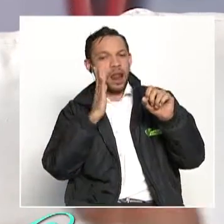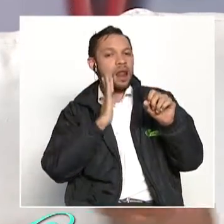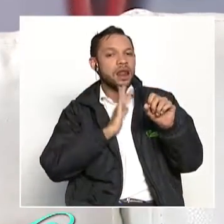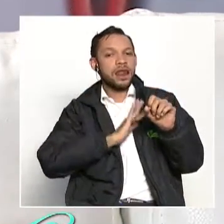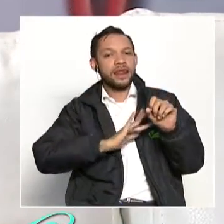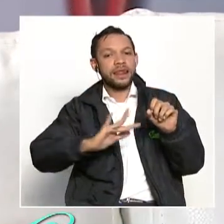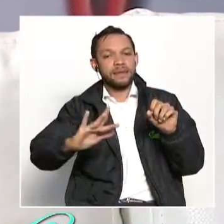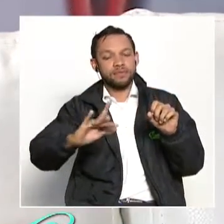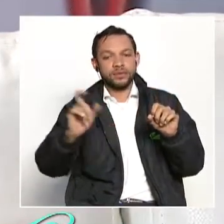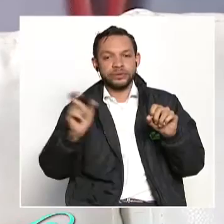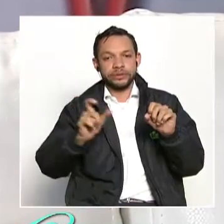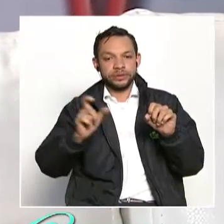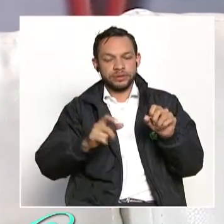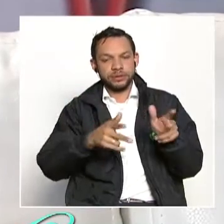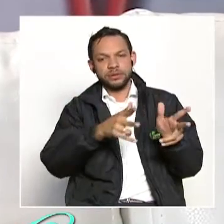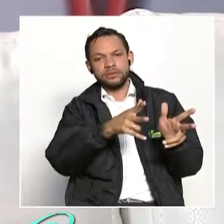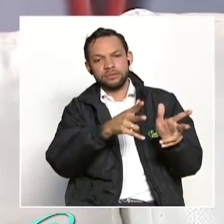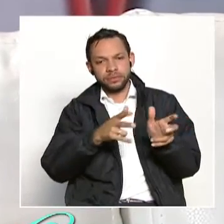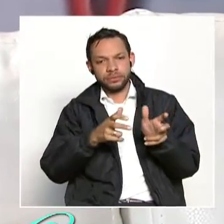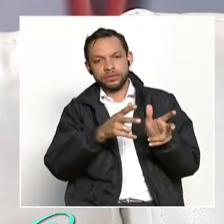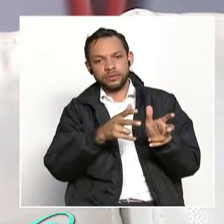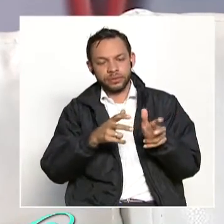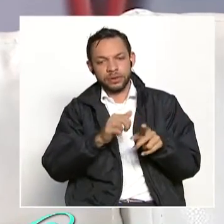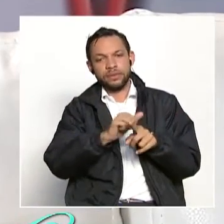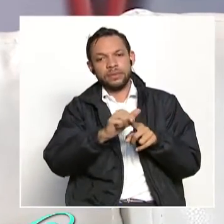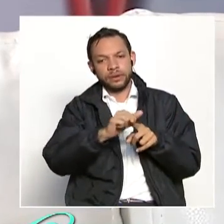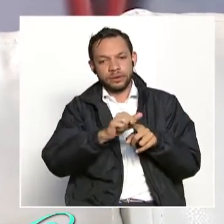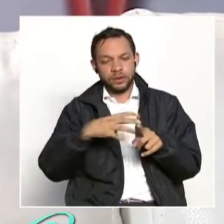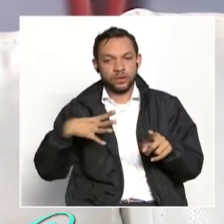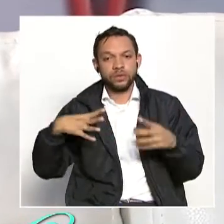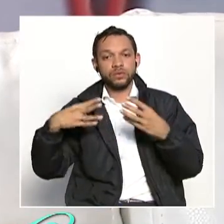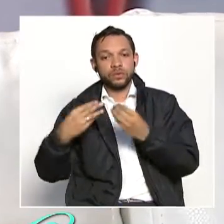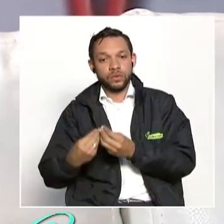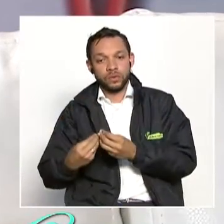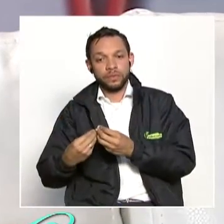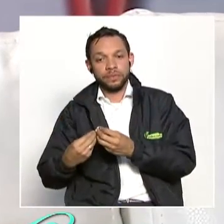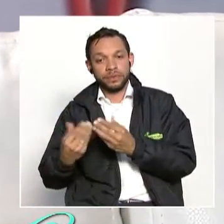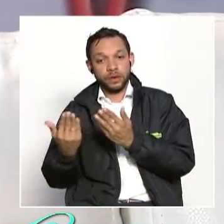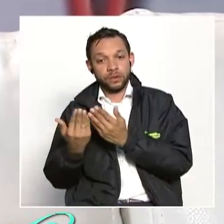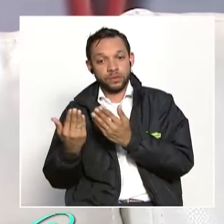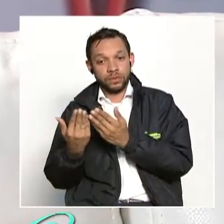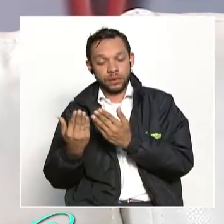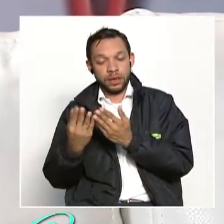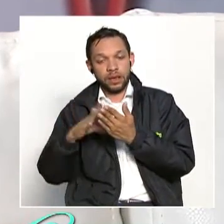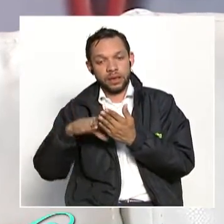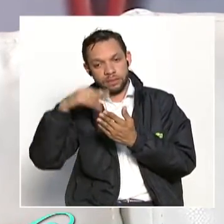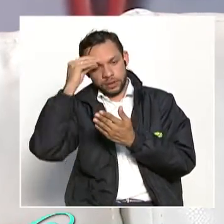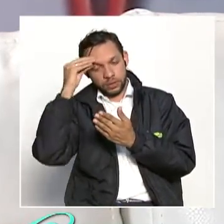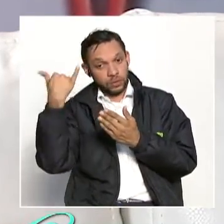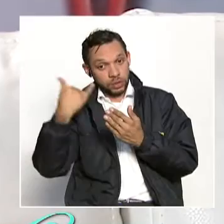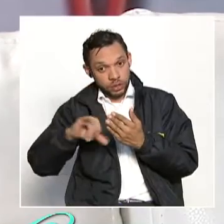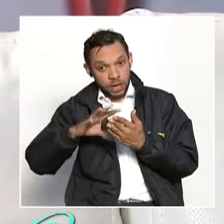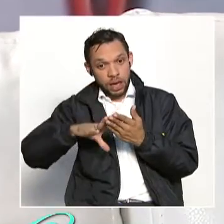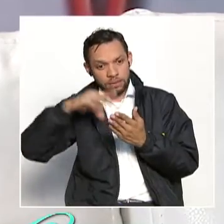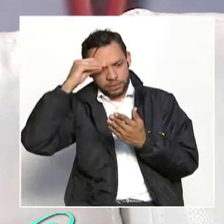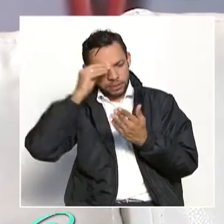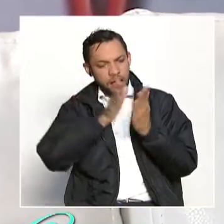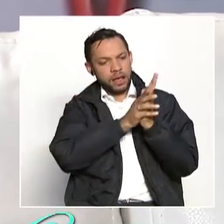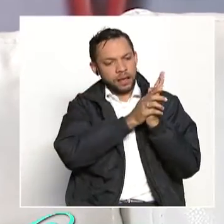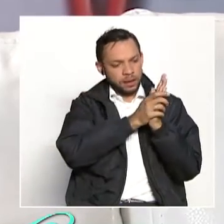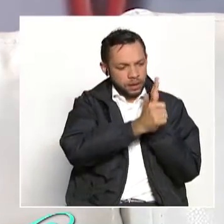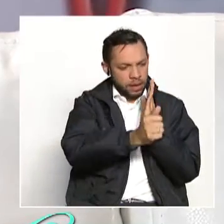eso es lo que estamos haciendo, que menciona el doctor Rojas ahorita. Nosotros estamos promulgando, pues basados en estudios y